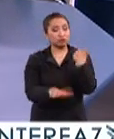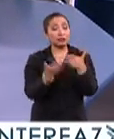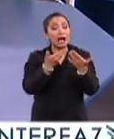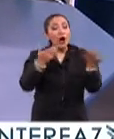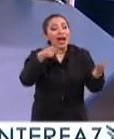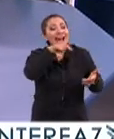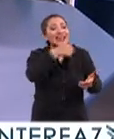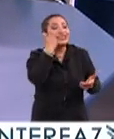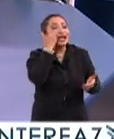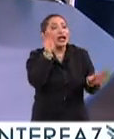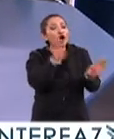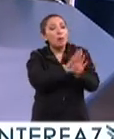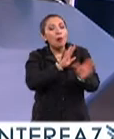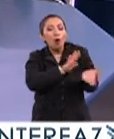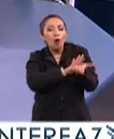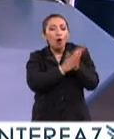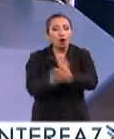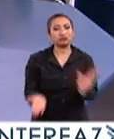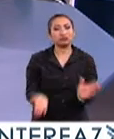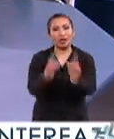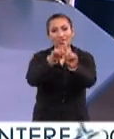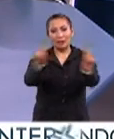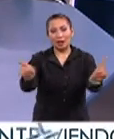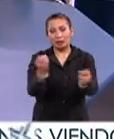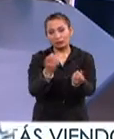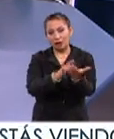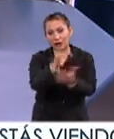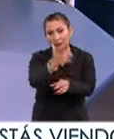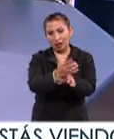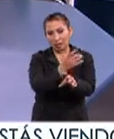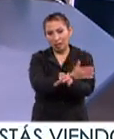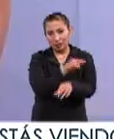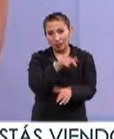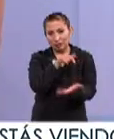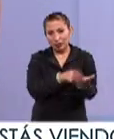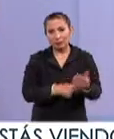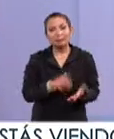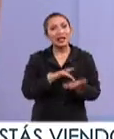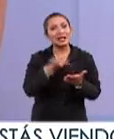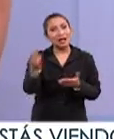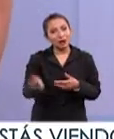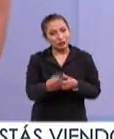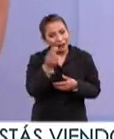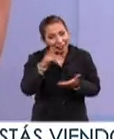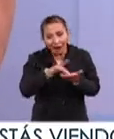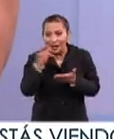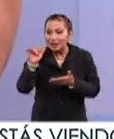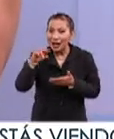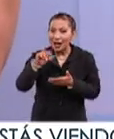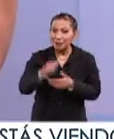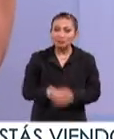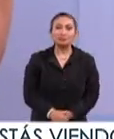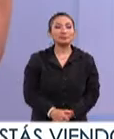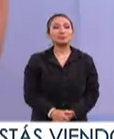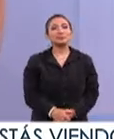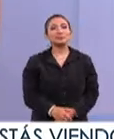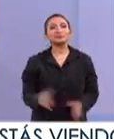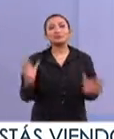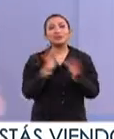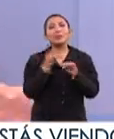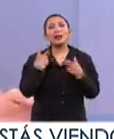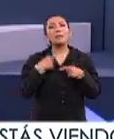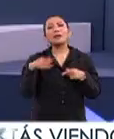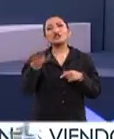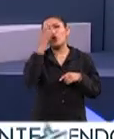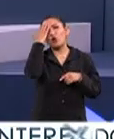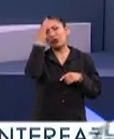ahora busca un impulso diferente. Muchísimas gracias por estar con nosotros. Gracias a ustedes, gracias Ana Cristina. Platícanos, para la